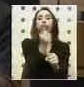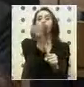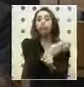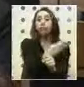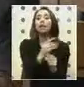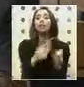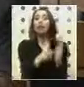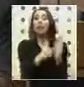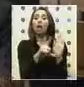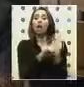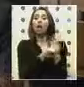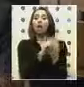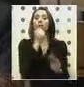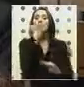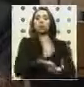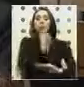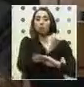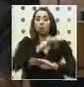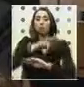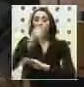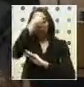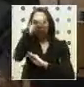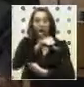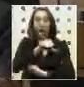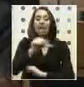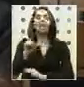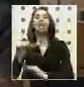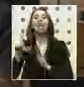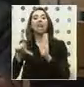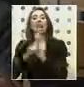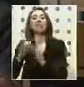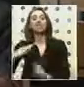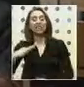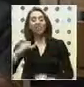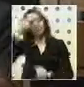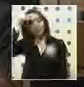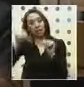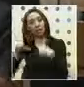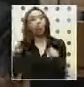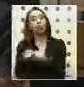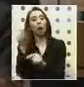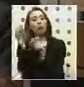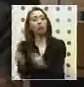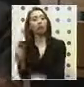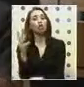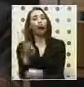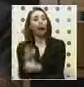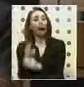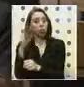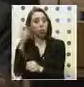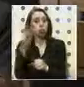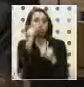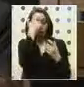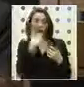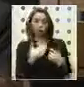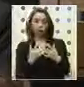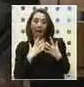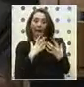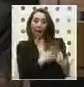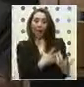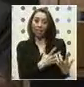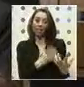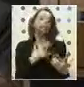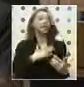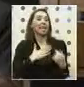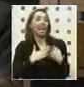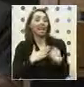lógica que la violencia ejercida en contra de un adulto mayor tenga no solo sanciones de tipo penal, sino que si el que la ejerce es un familiar,